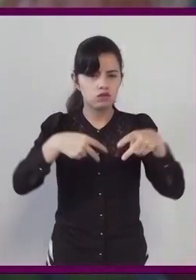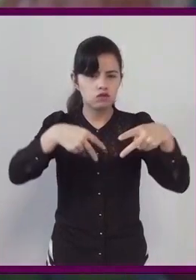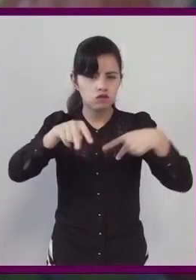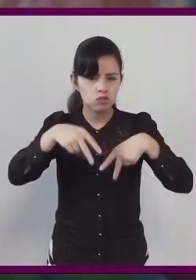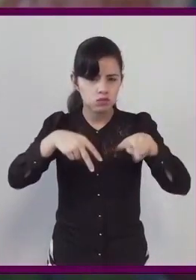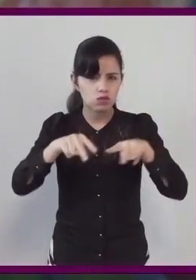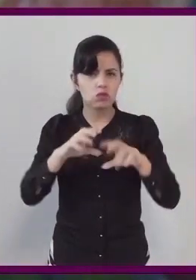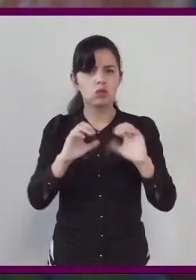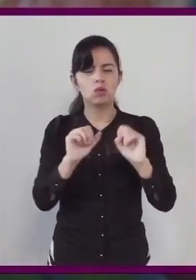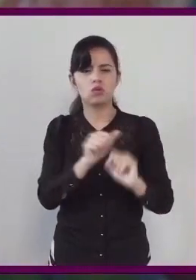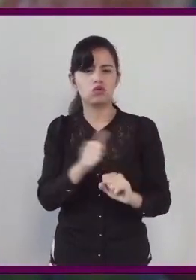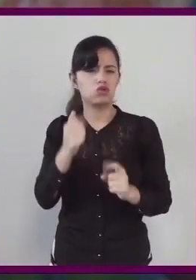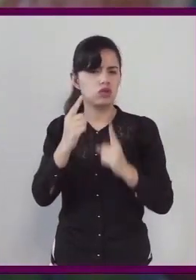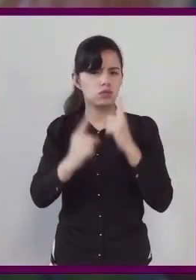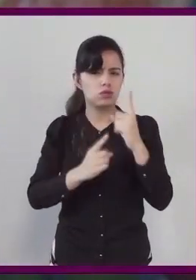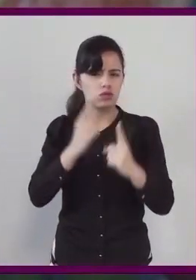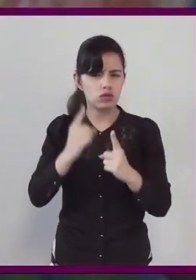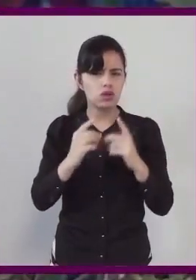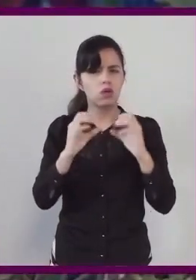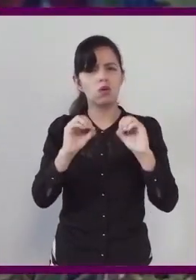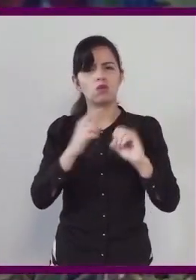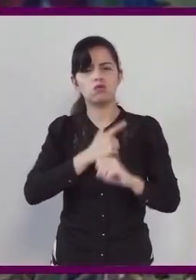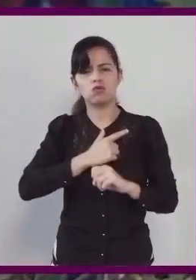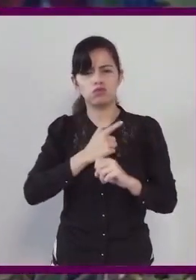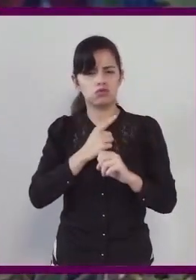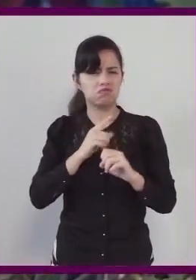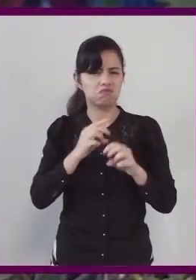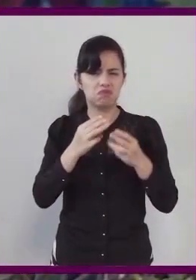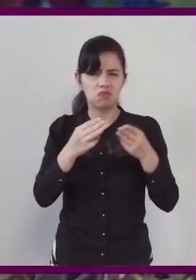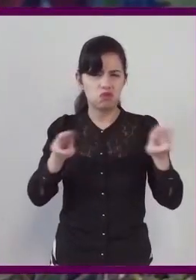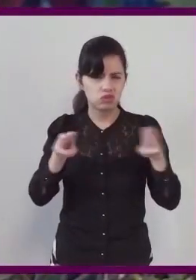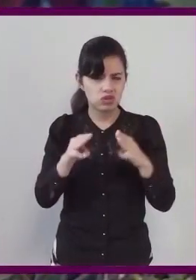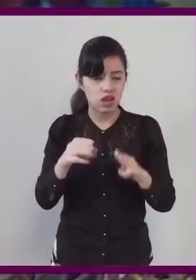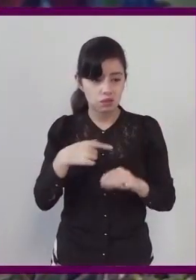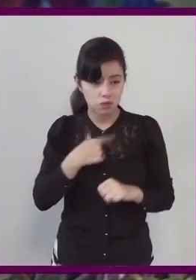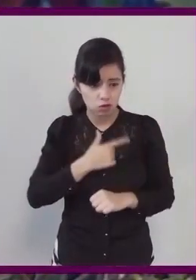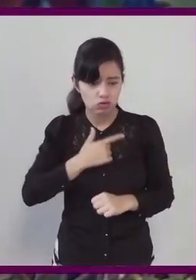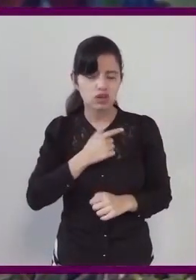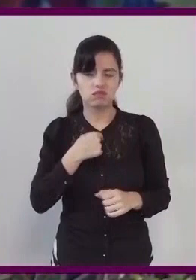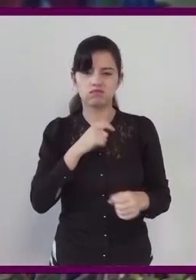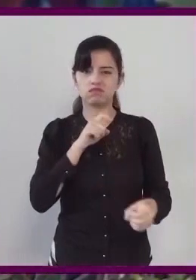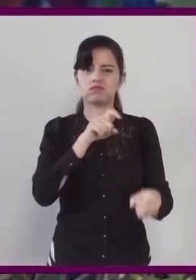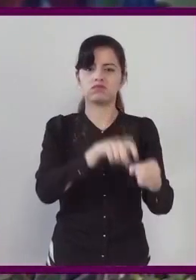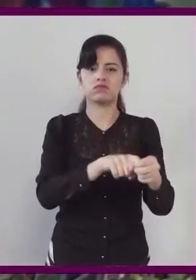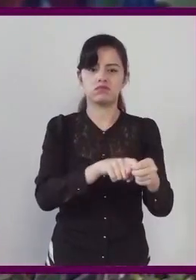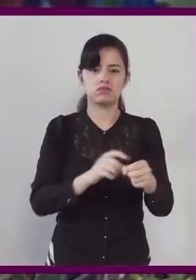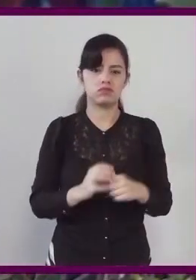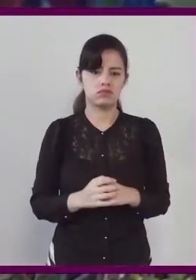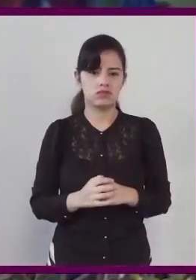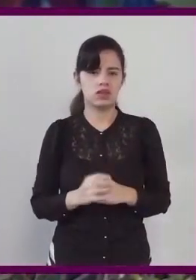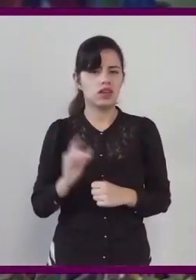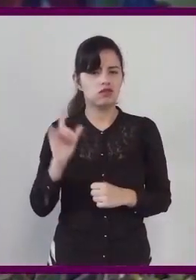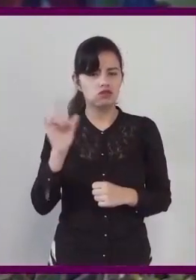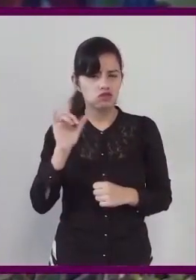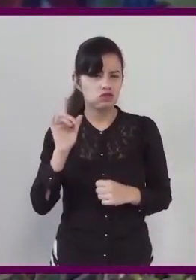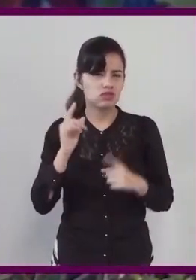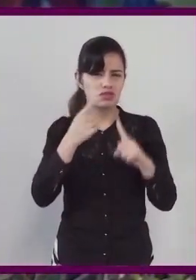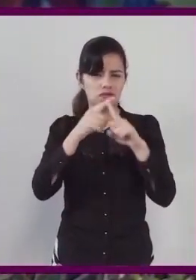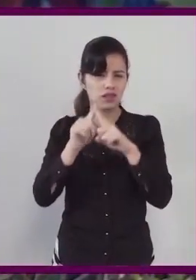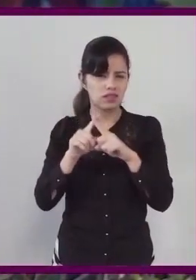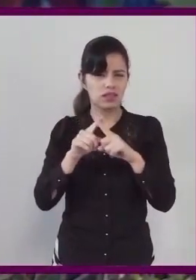deporte, incluso algún estilo de música. Las tribus urbanas, metalero, punk, cholo,